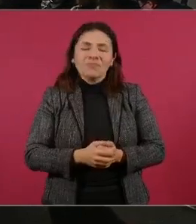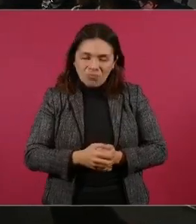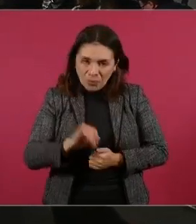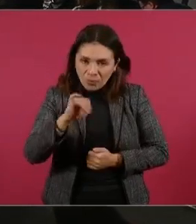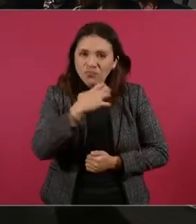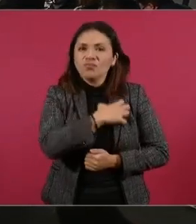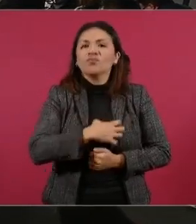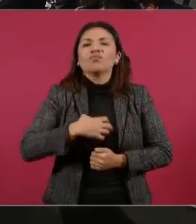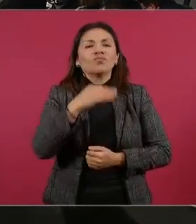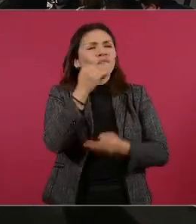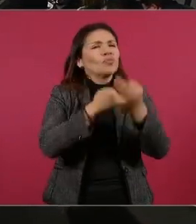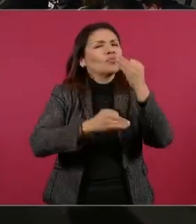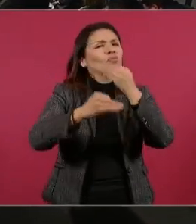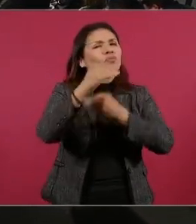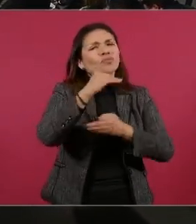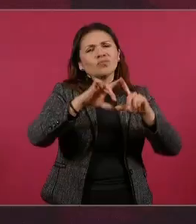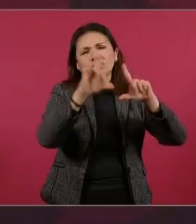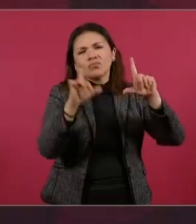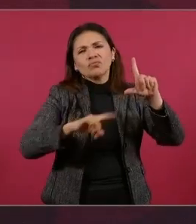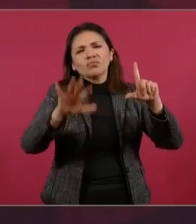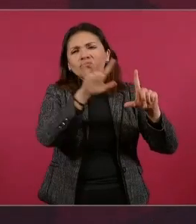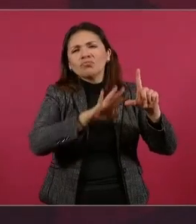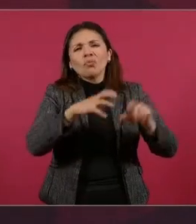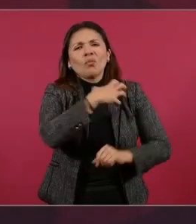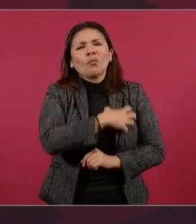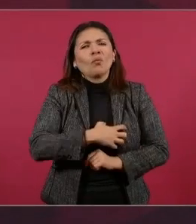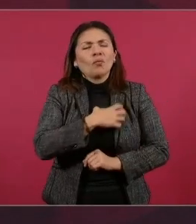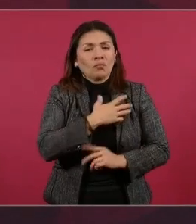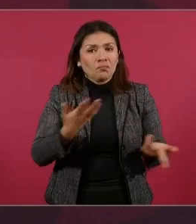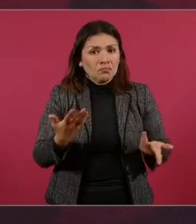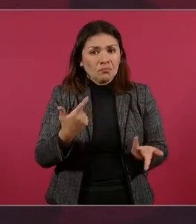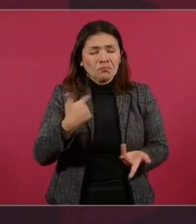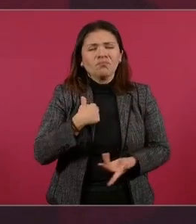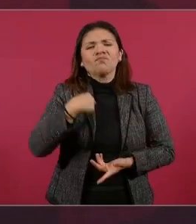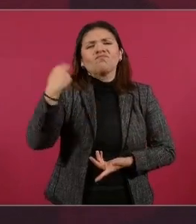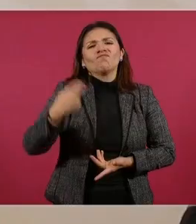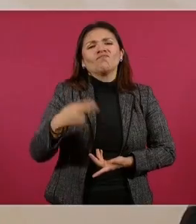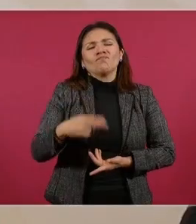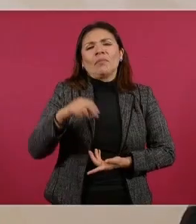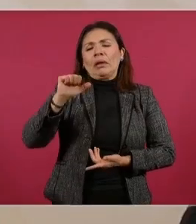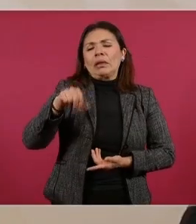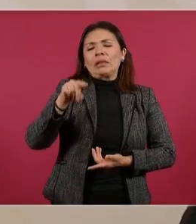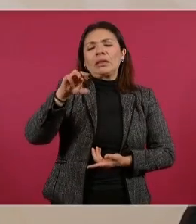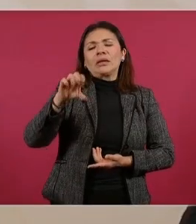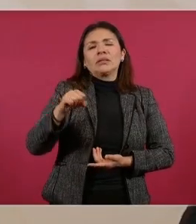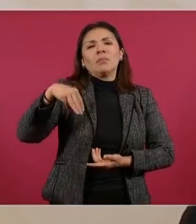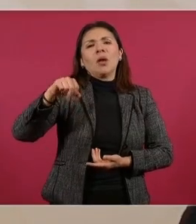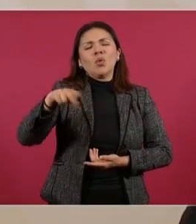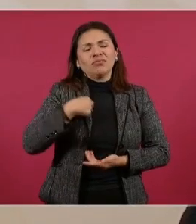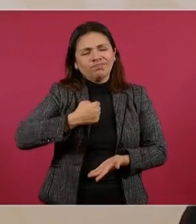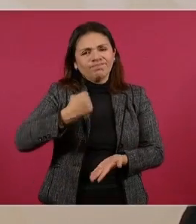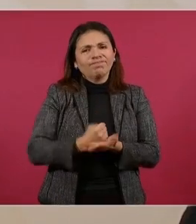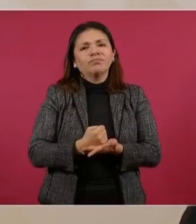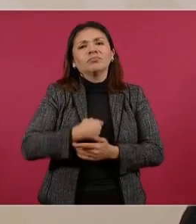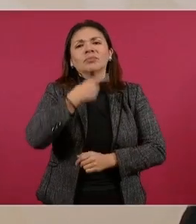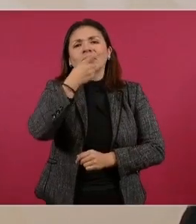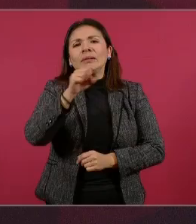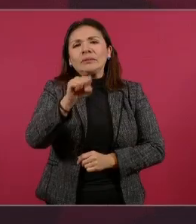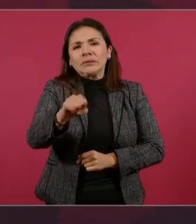lados en todos lados me dejo de Llamar a Andrés Manuel si no es